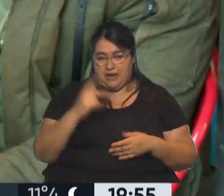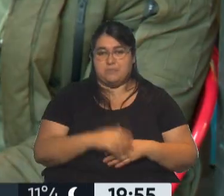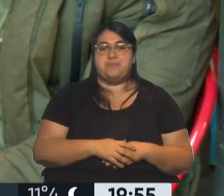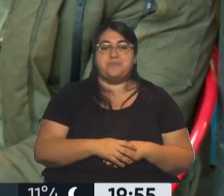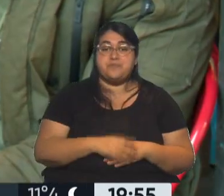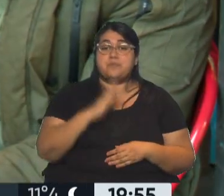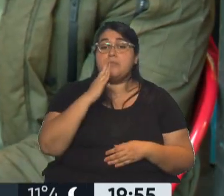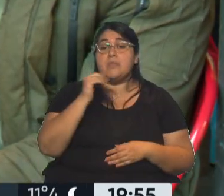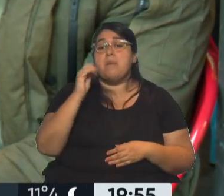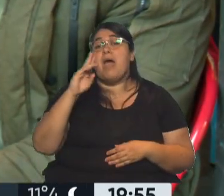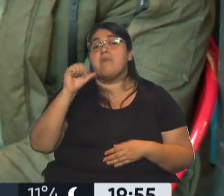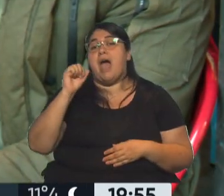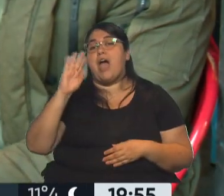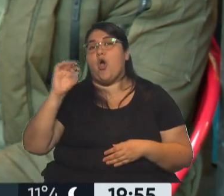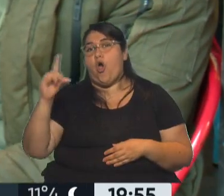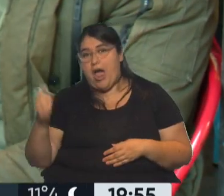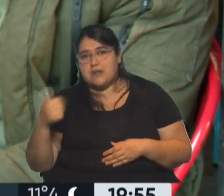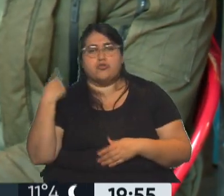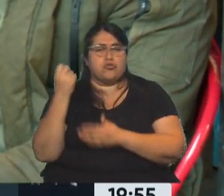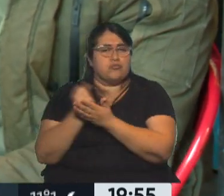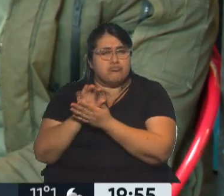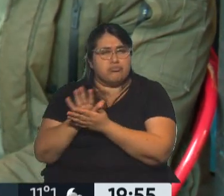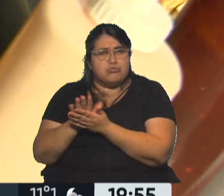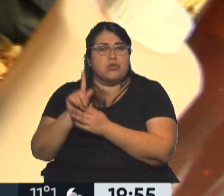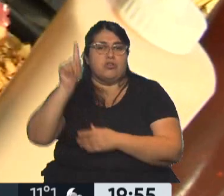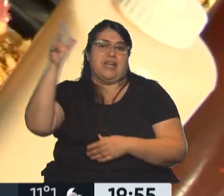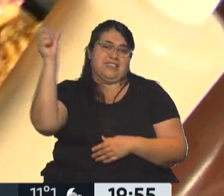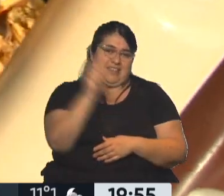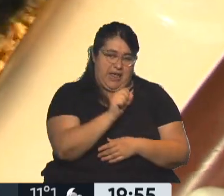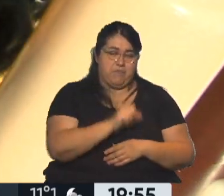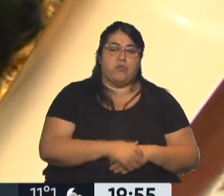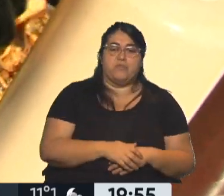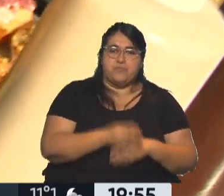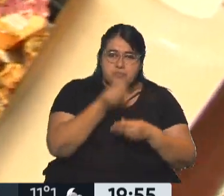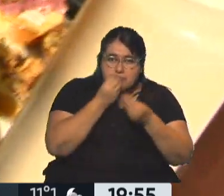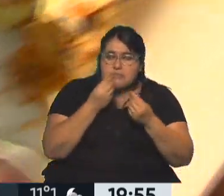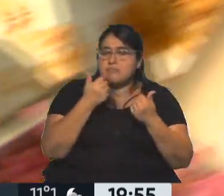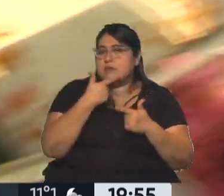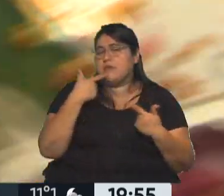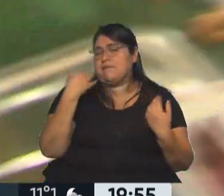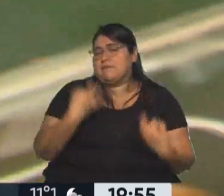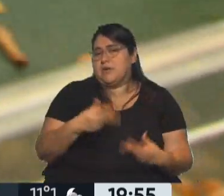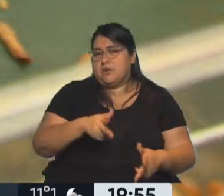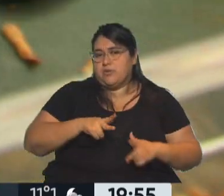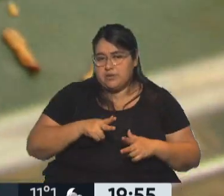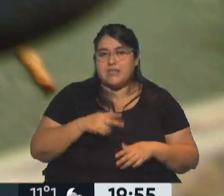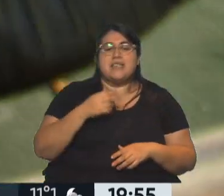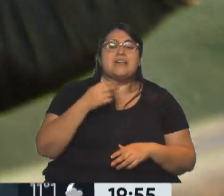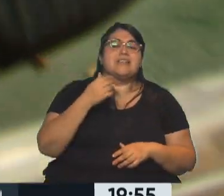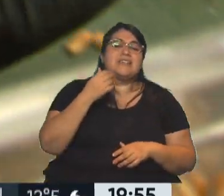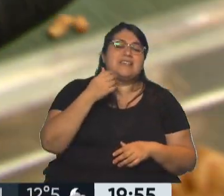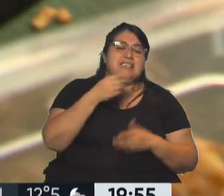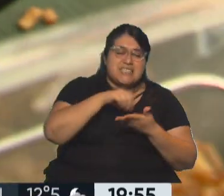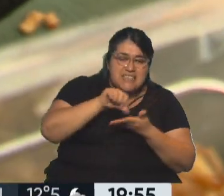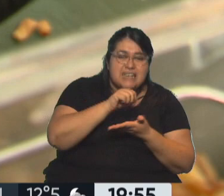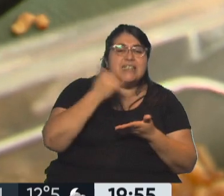Daniel. La trajimos directamente de Tierra del Fuego. La producimos allá y la trajimos. Tiene buena repercusión. Todas las que la probaron nos dijeron que está tremenda. Tiene salsa Jack, tiene una